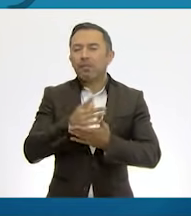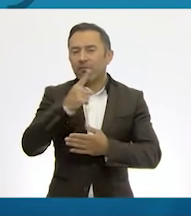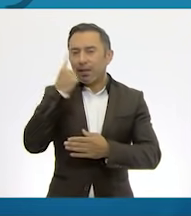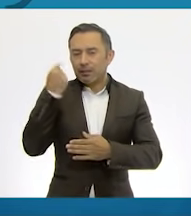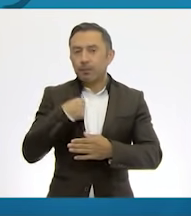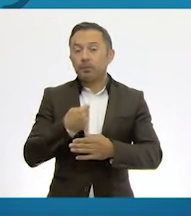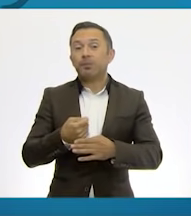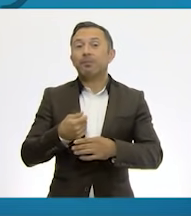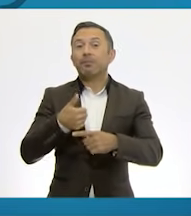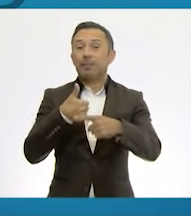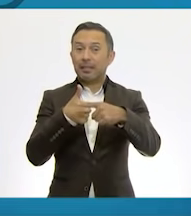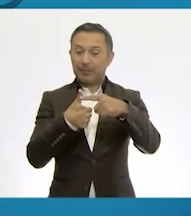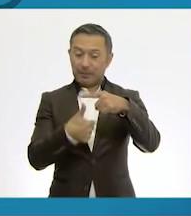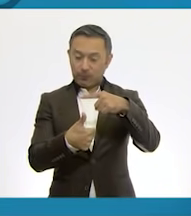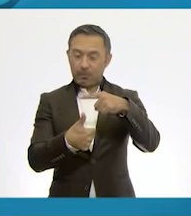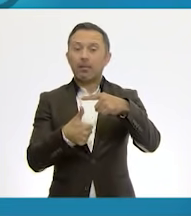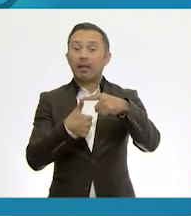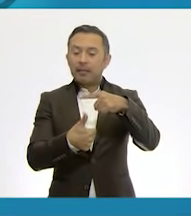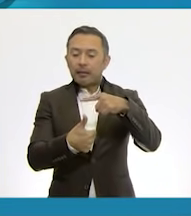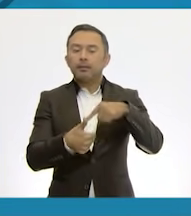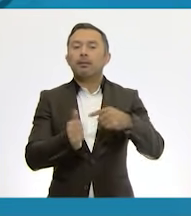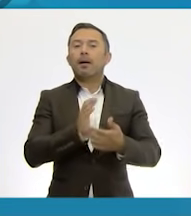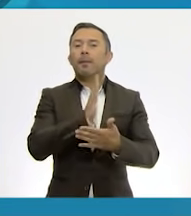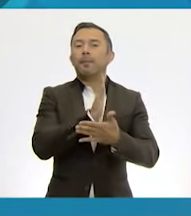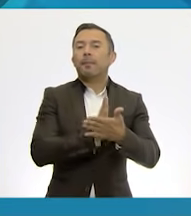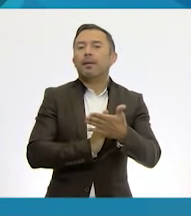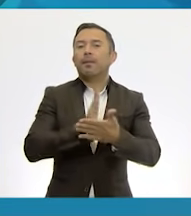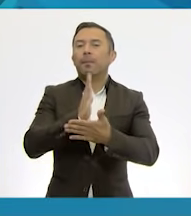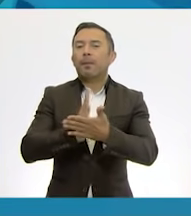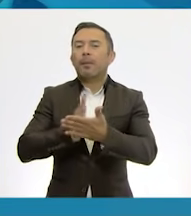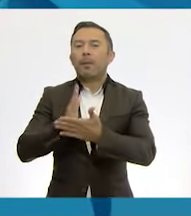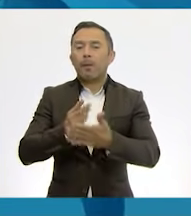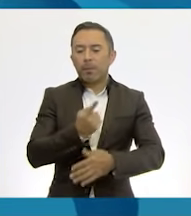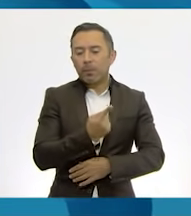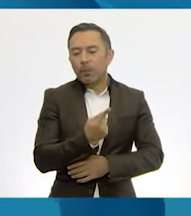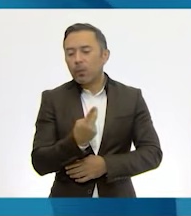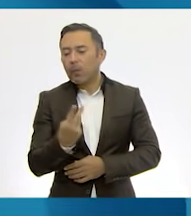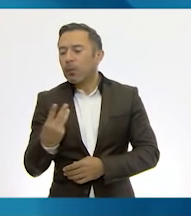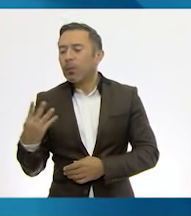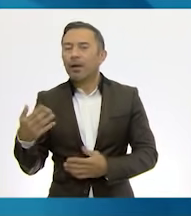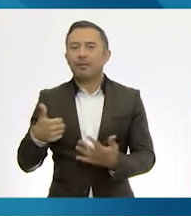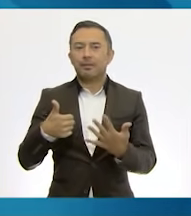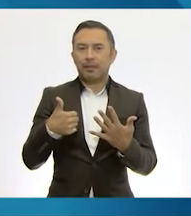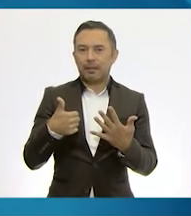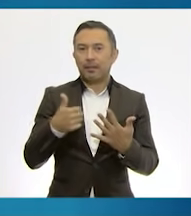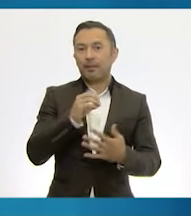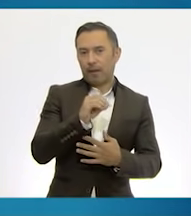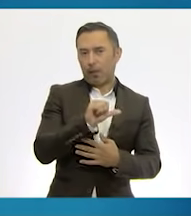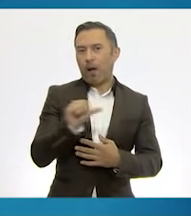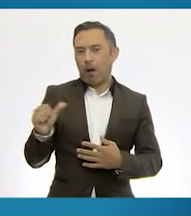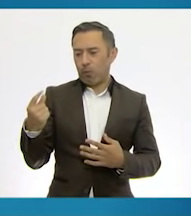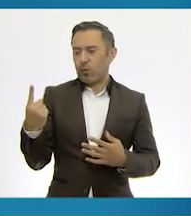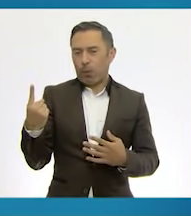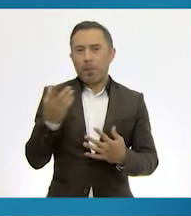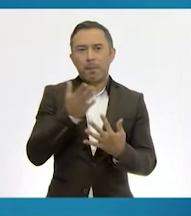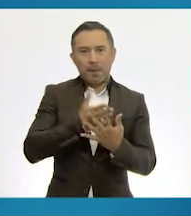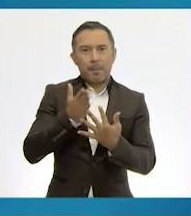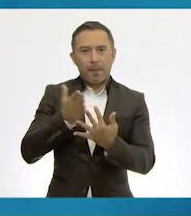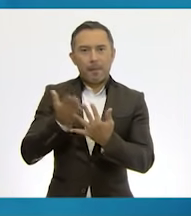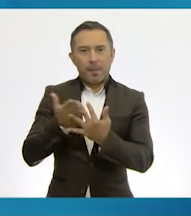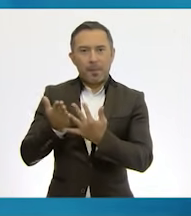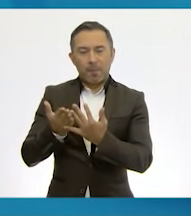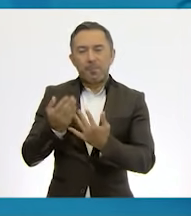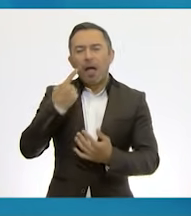iguales se ha dividido del cero al uno. Vamos a comprobar la respuesta. Y es correcta.